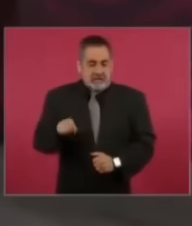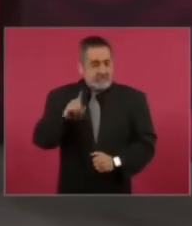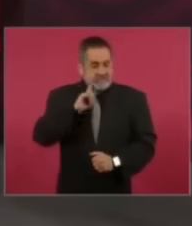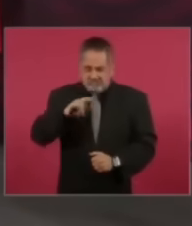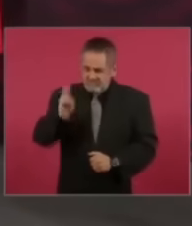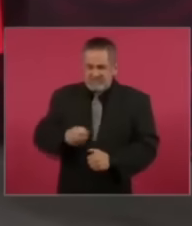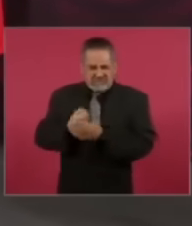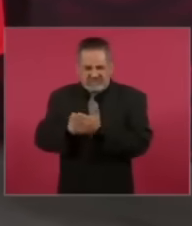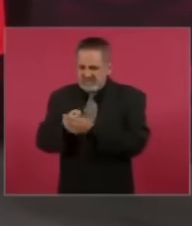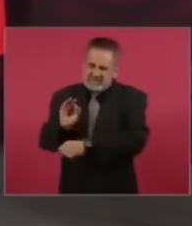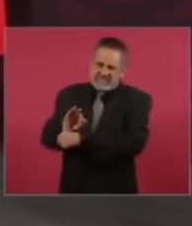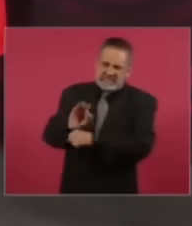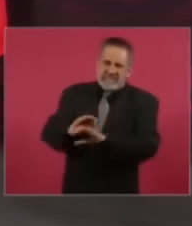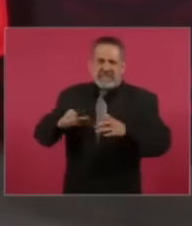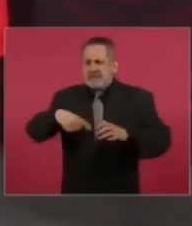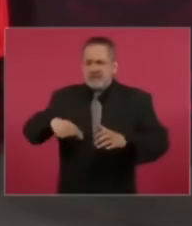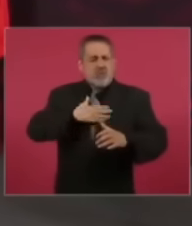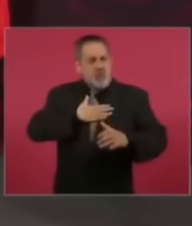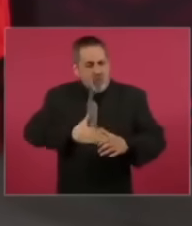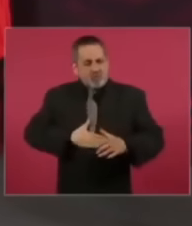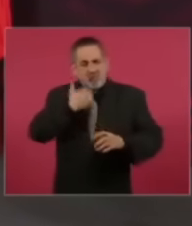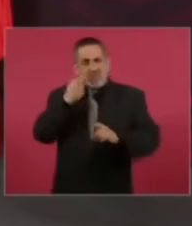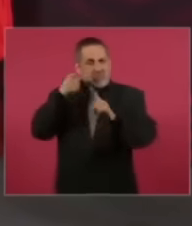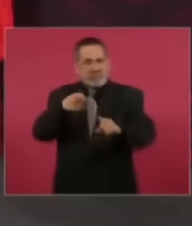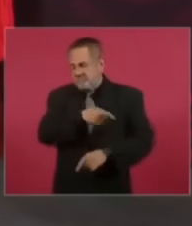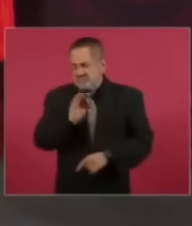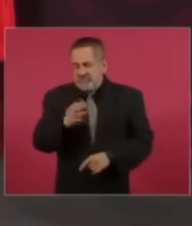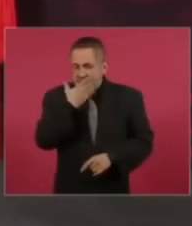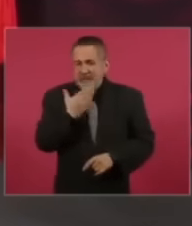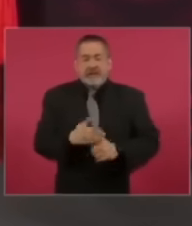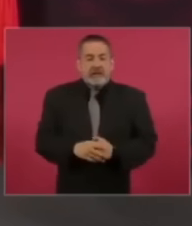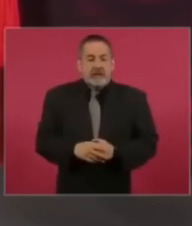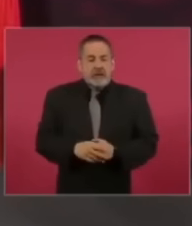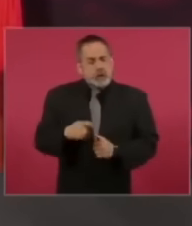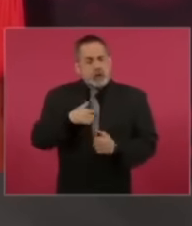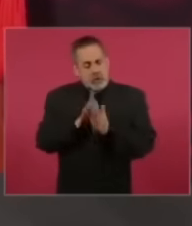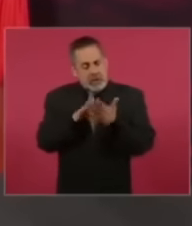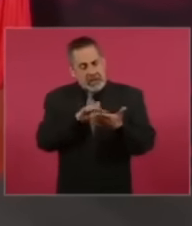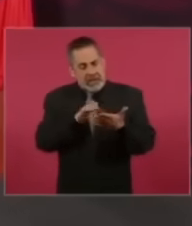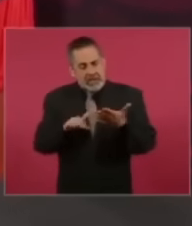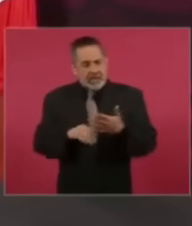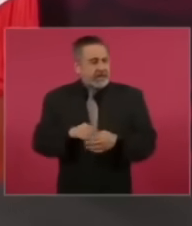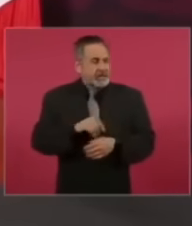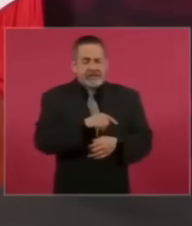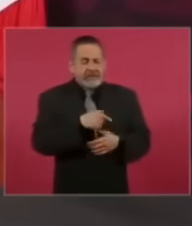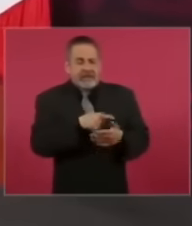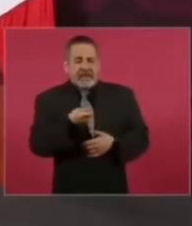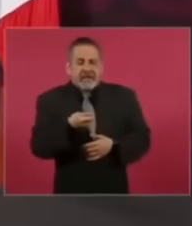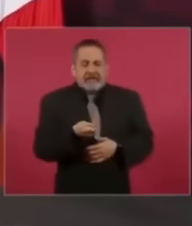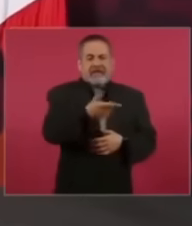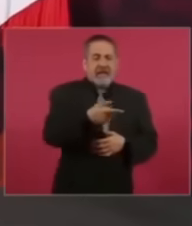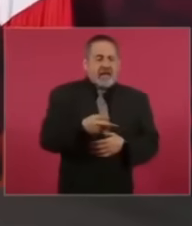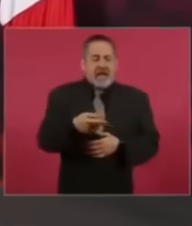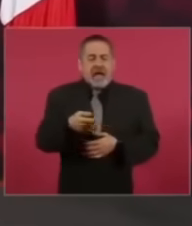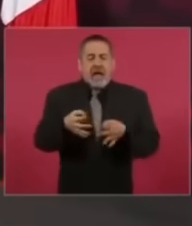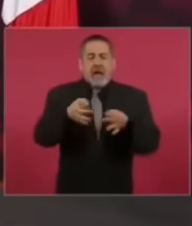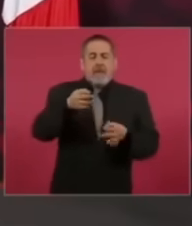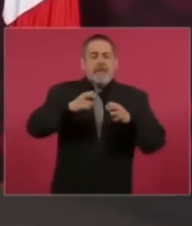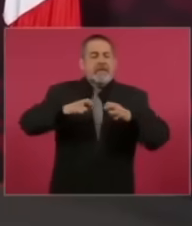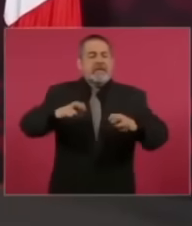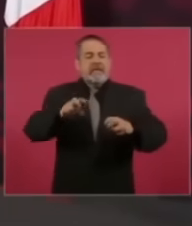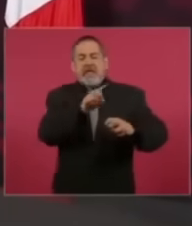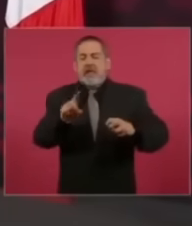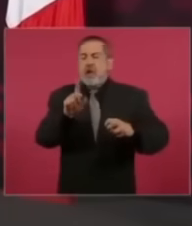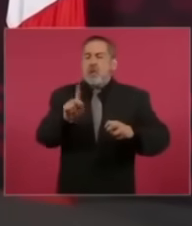verdadera defensora de la justicia. Leí por ahí que ya le llaman la ministra del pueblo, me